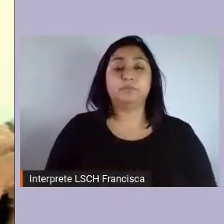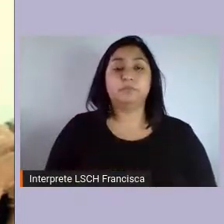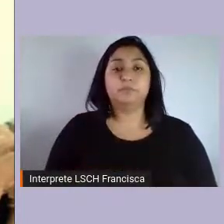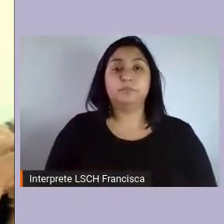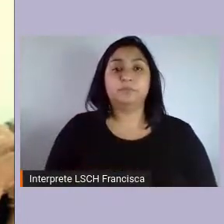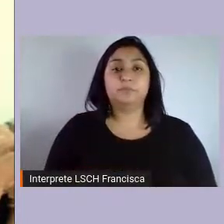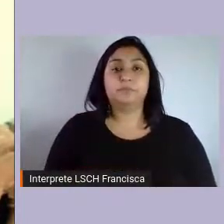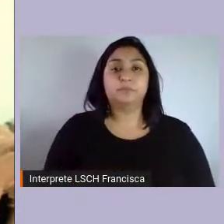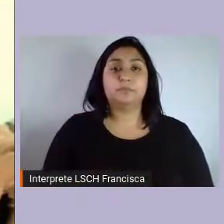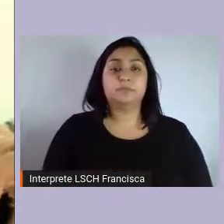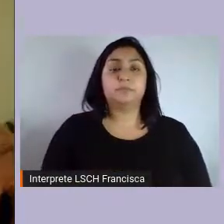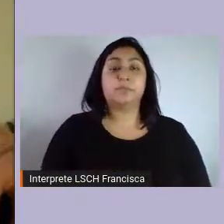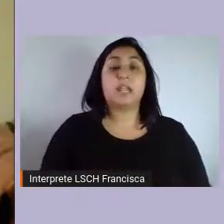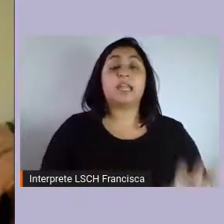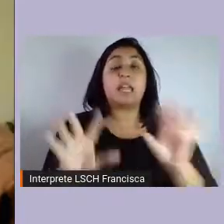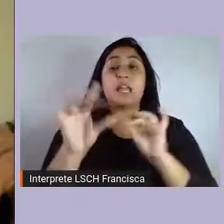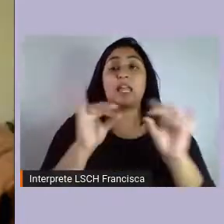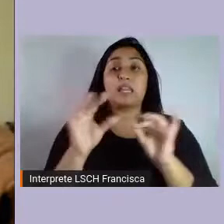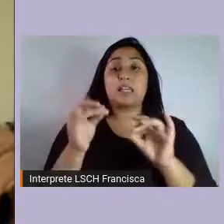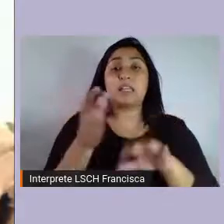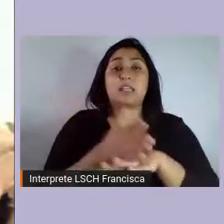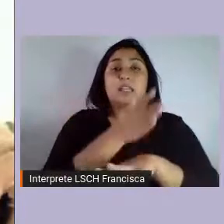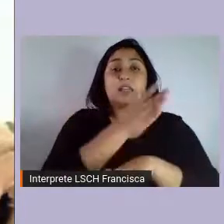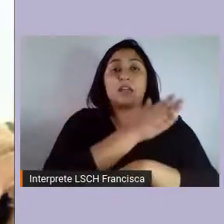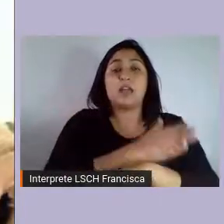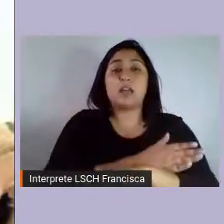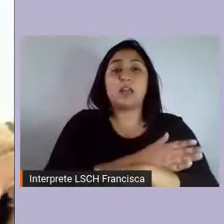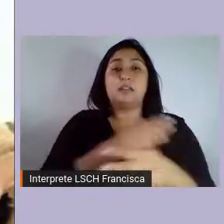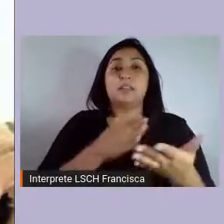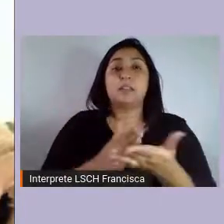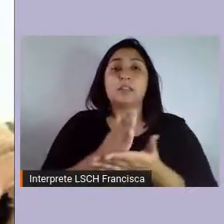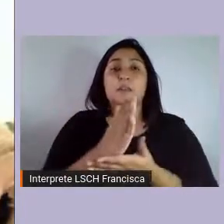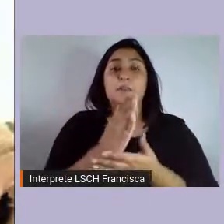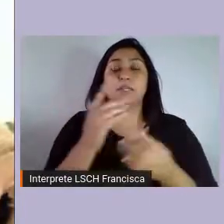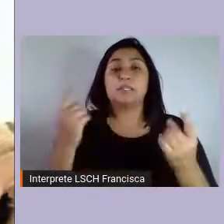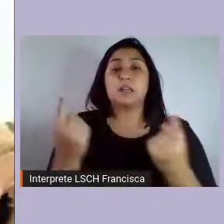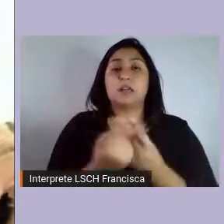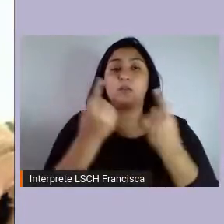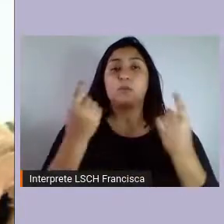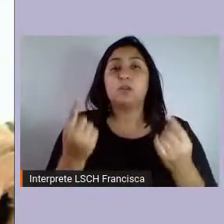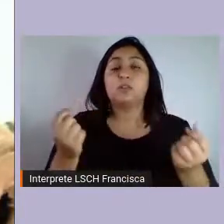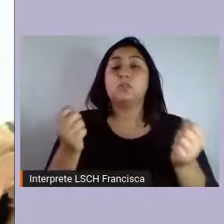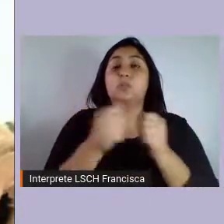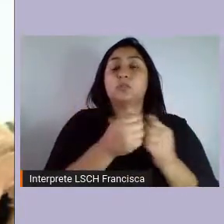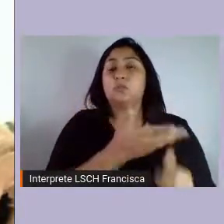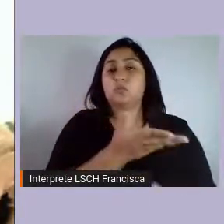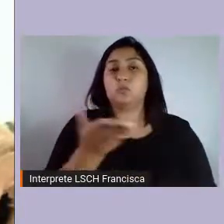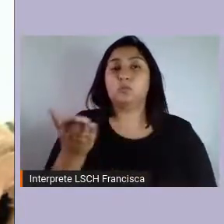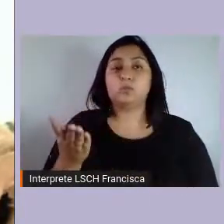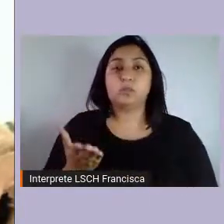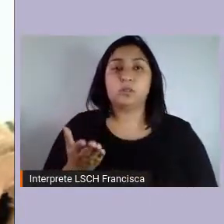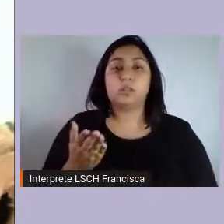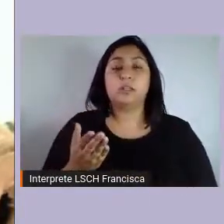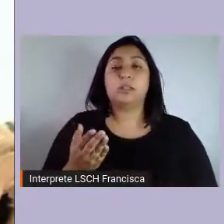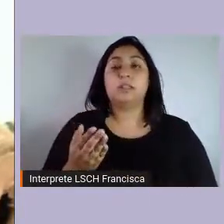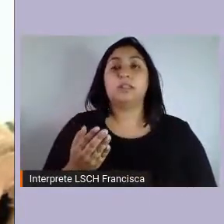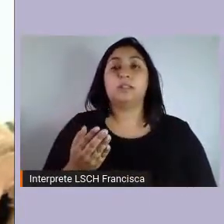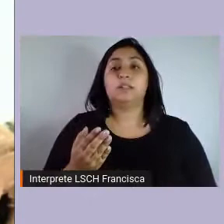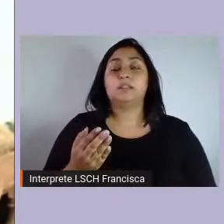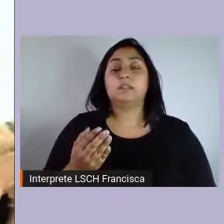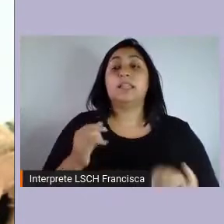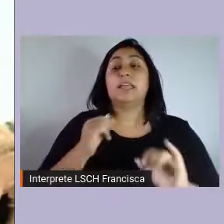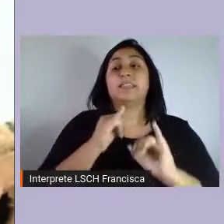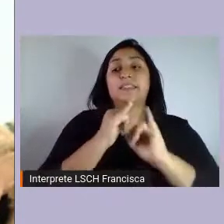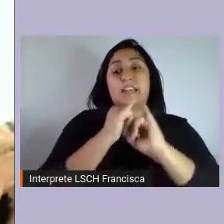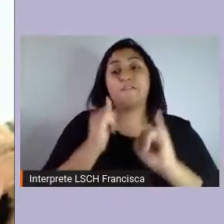elegí al azar, antes de comenzar este encuentro con ustedes, de esta manera virtual. Estamos aquí desde